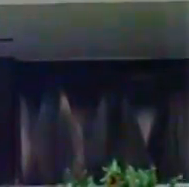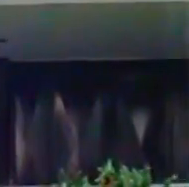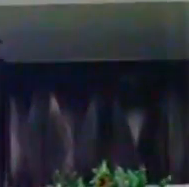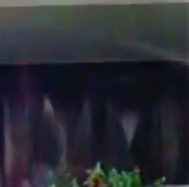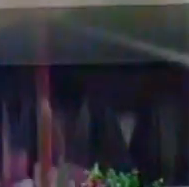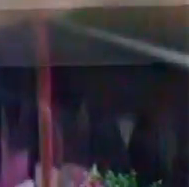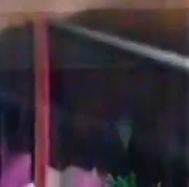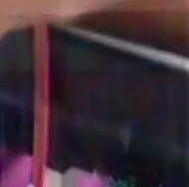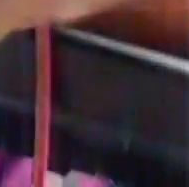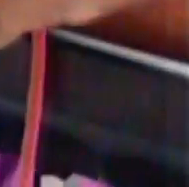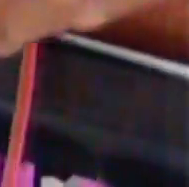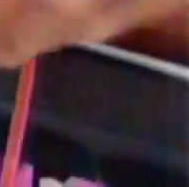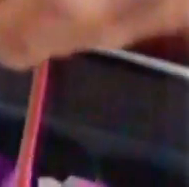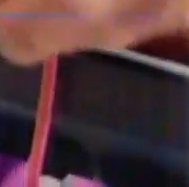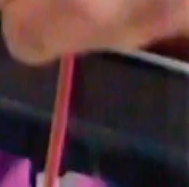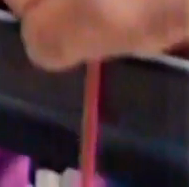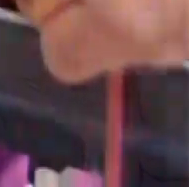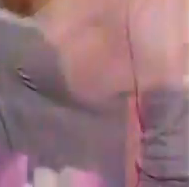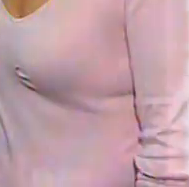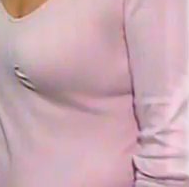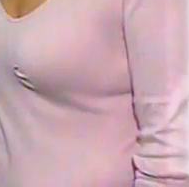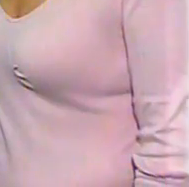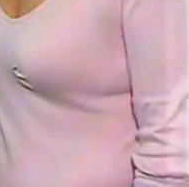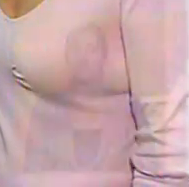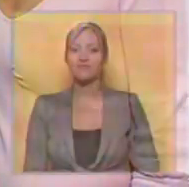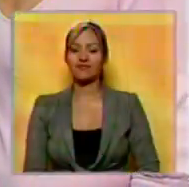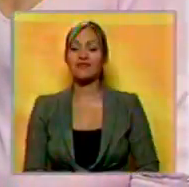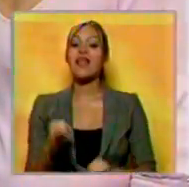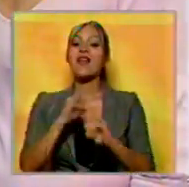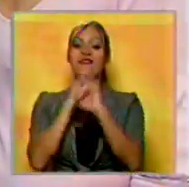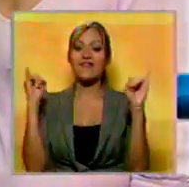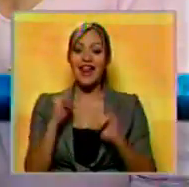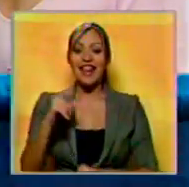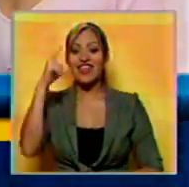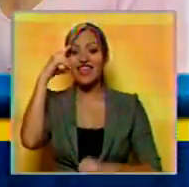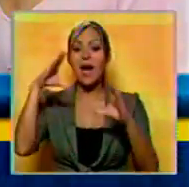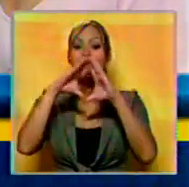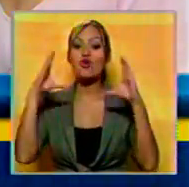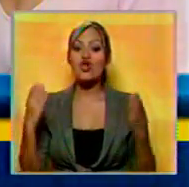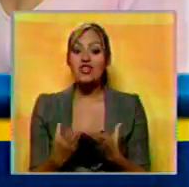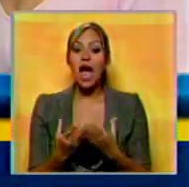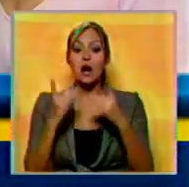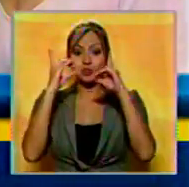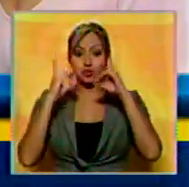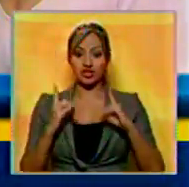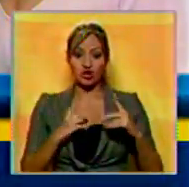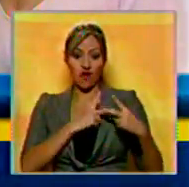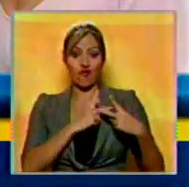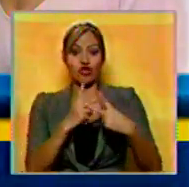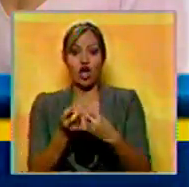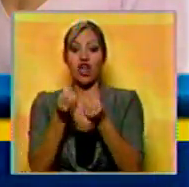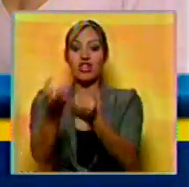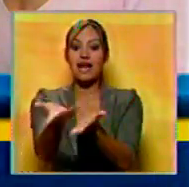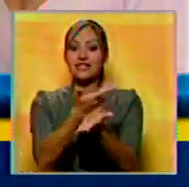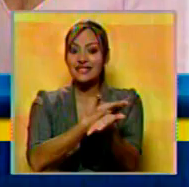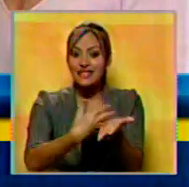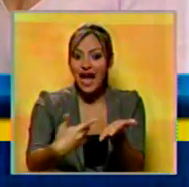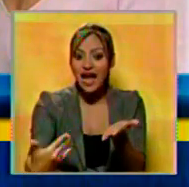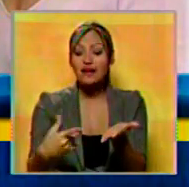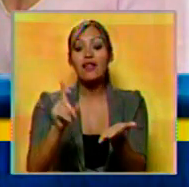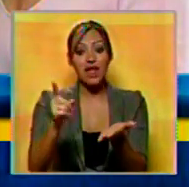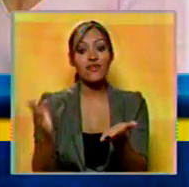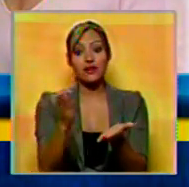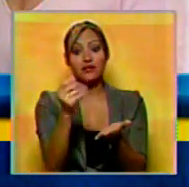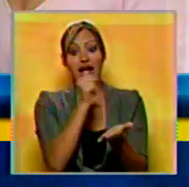Feliz Día Mundial del Donante Voluntario. Amigos, no solamente vamos a cantar en este día y a compartir con todos ustedes, sino que vamos a donar sangre,